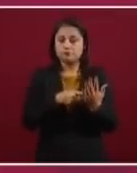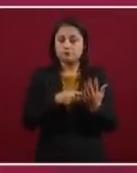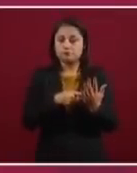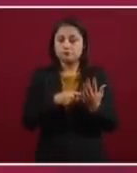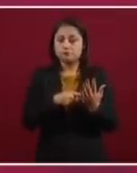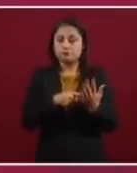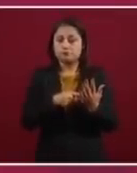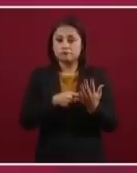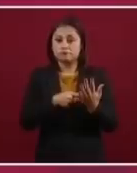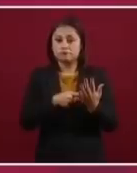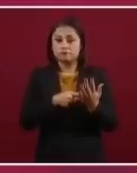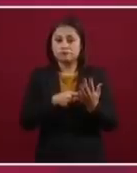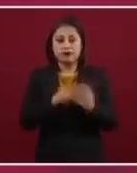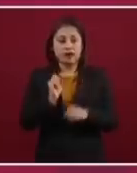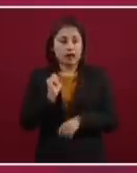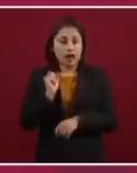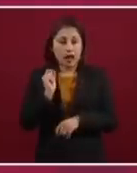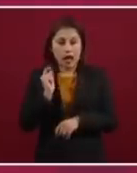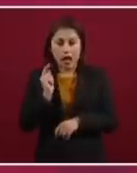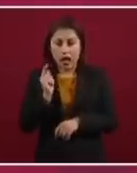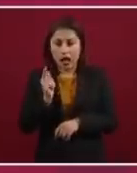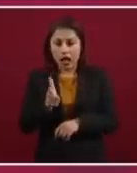dificultad para